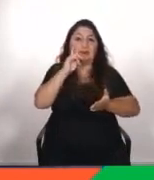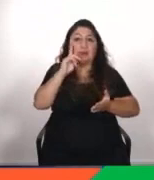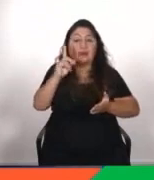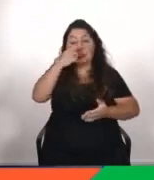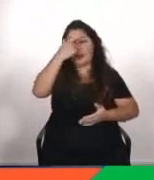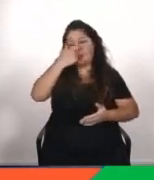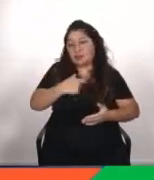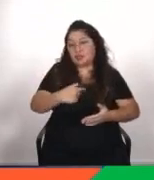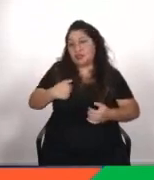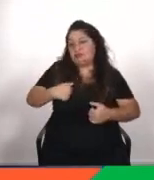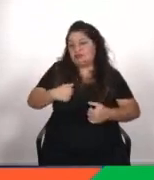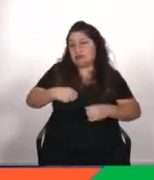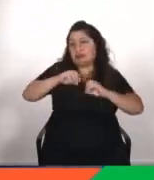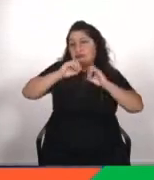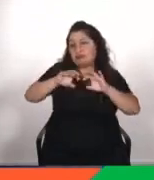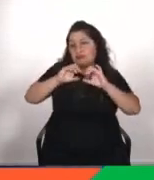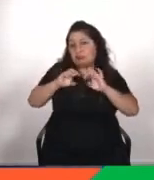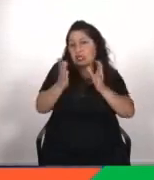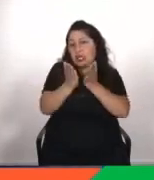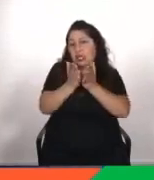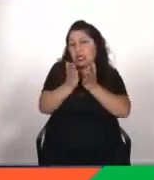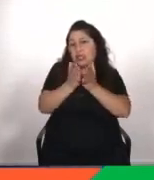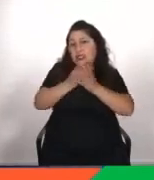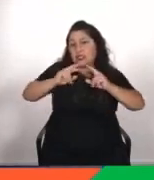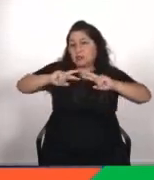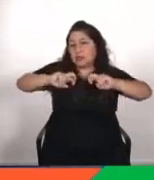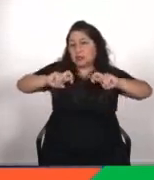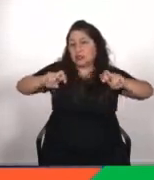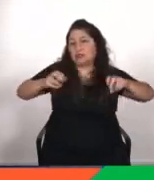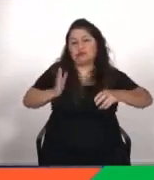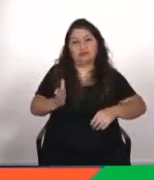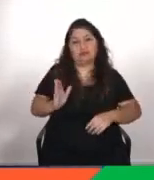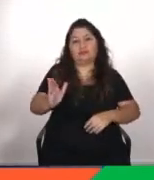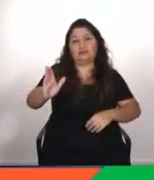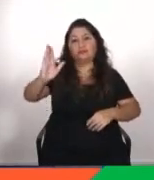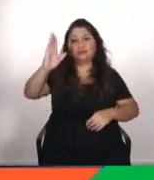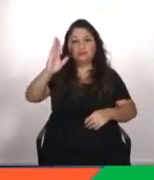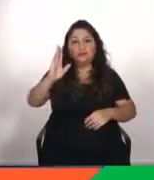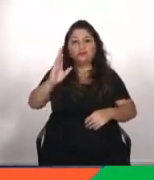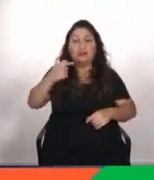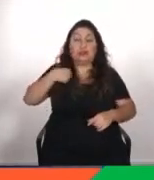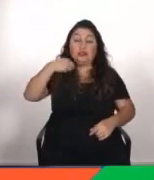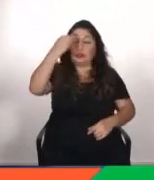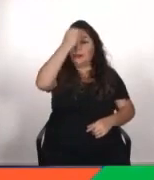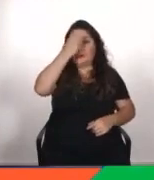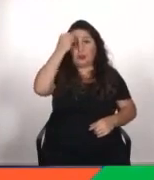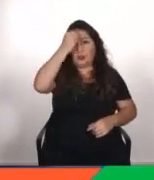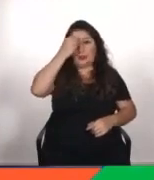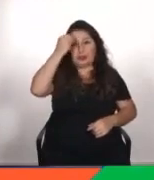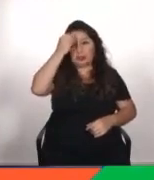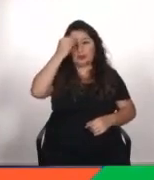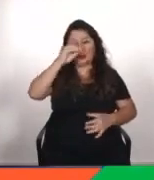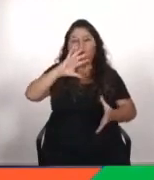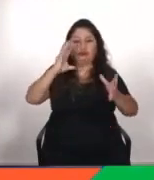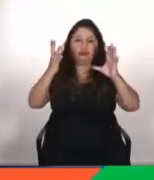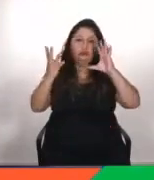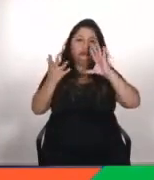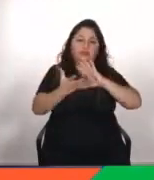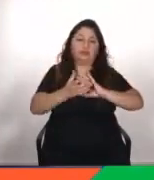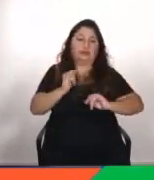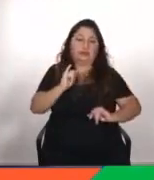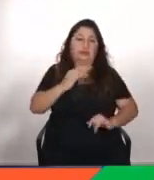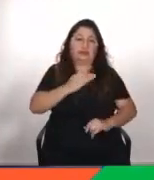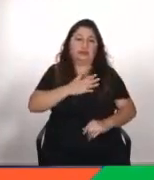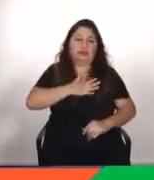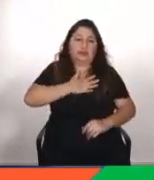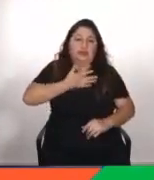mis clases, mi investigación y todo esto. En cuanto a lo colectivo, con preocupación, porque es una situación grave, es una situación que en lo económico